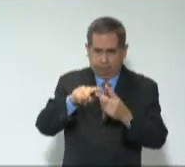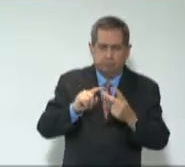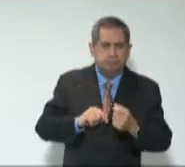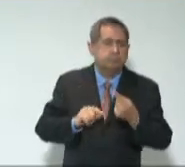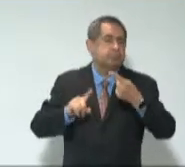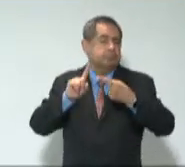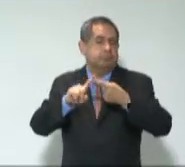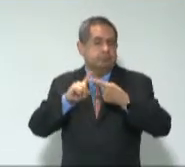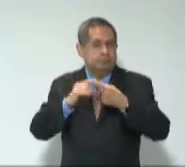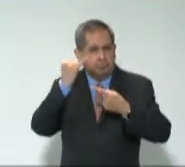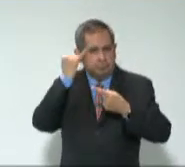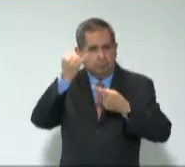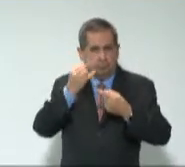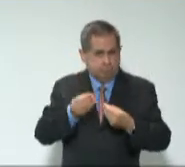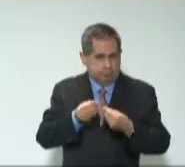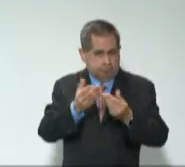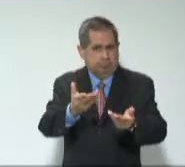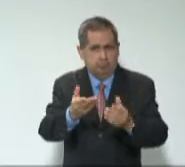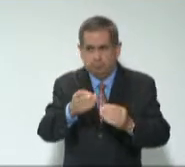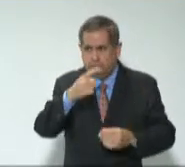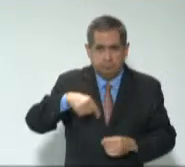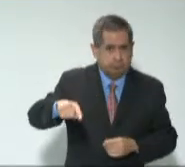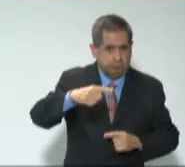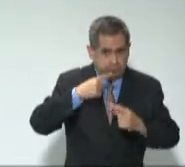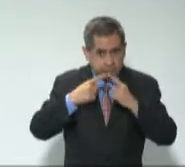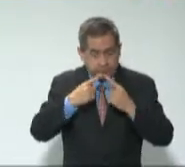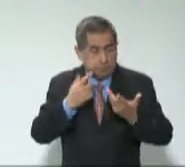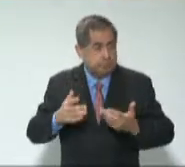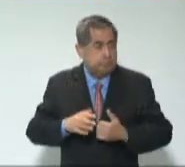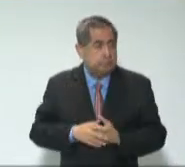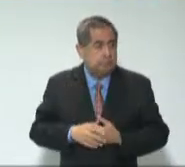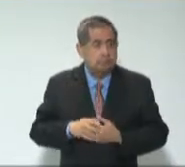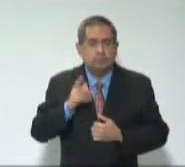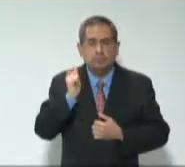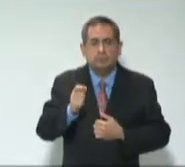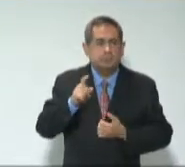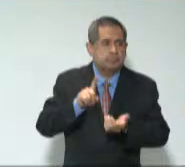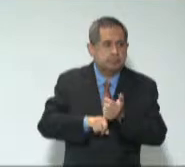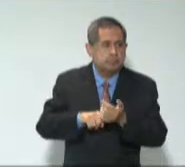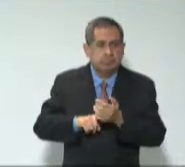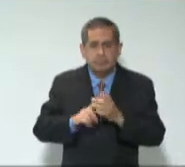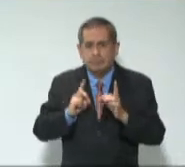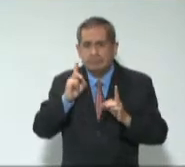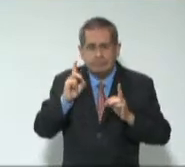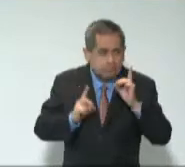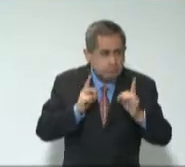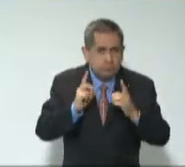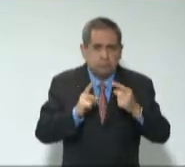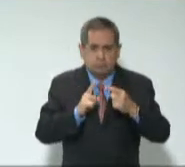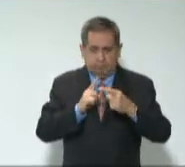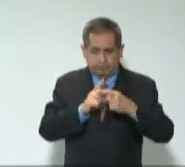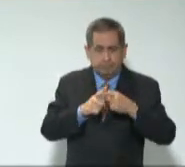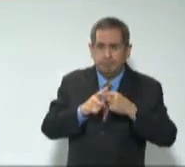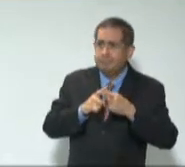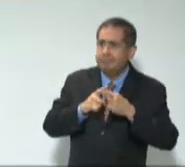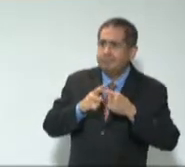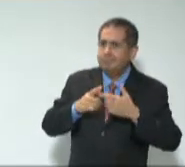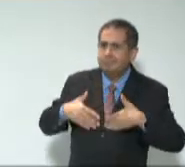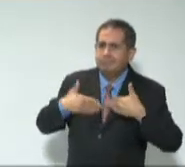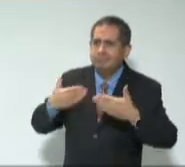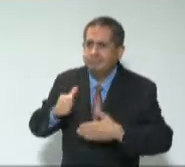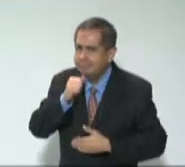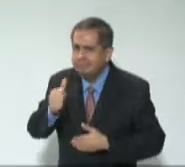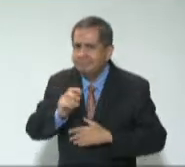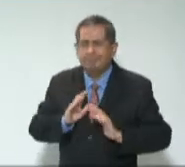plantear en este panel Es que la la la incertidumbre más más la desconfianza es una ecuación negativa